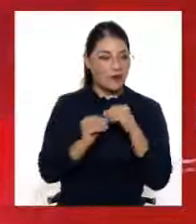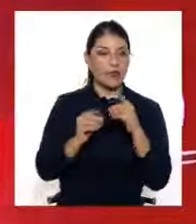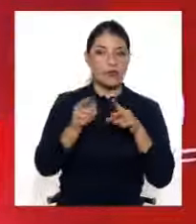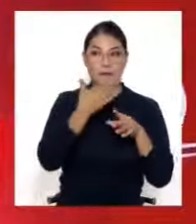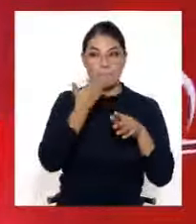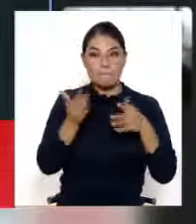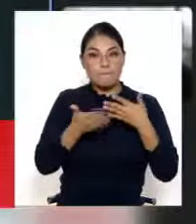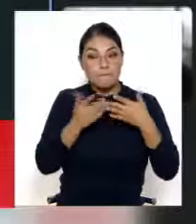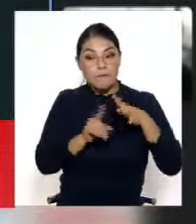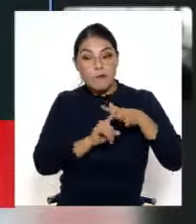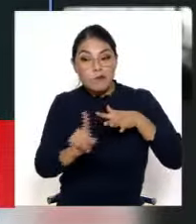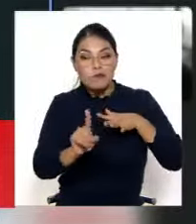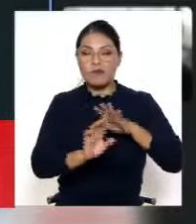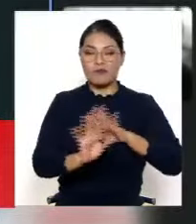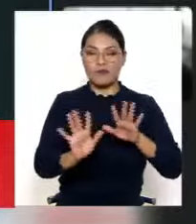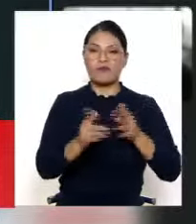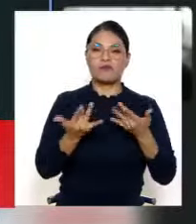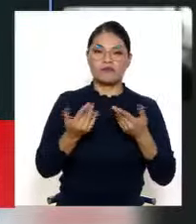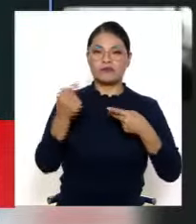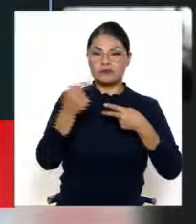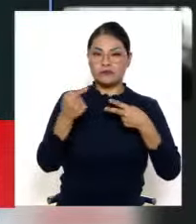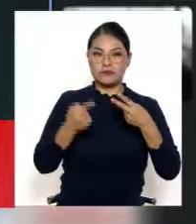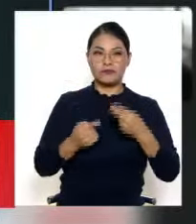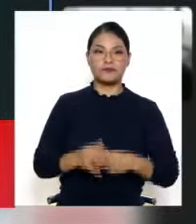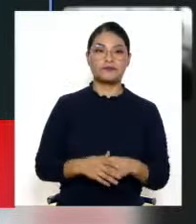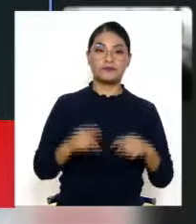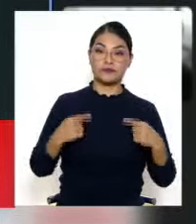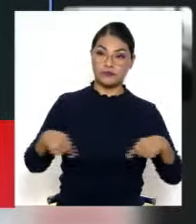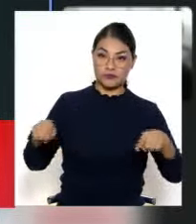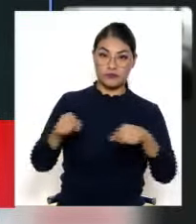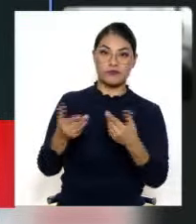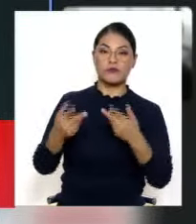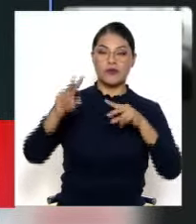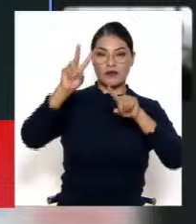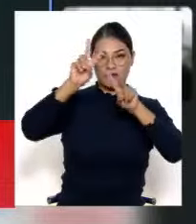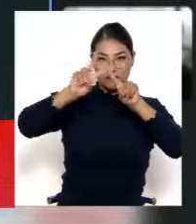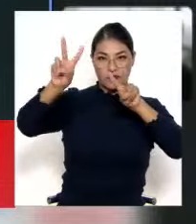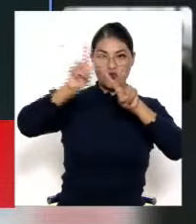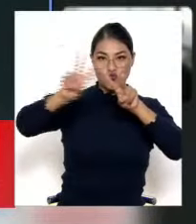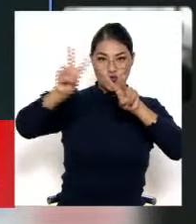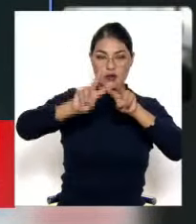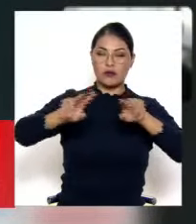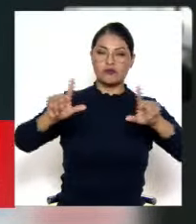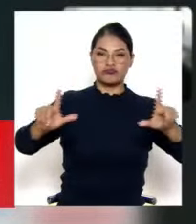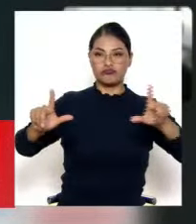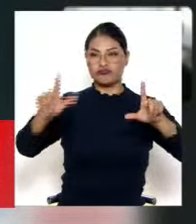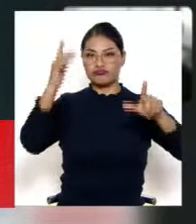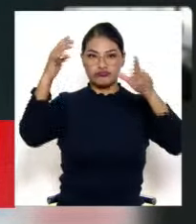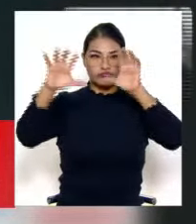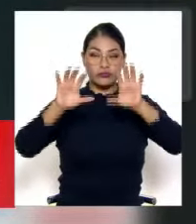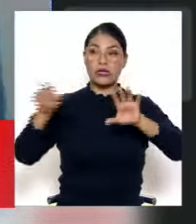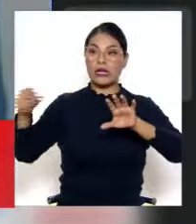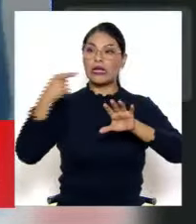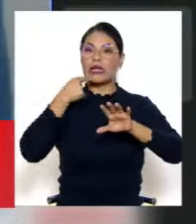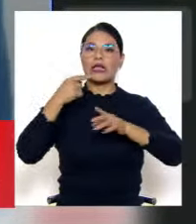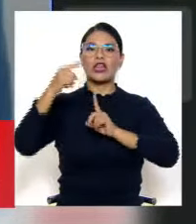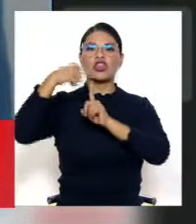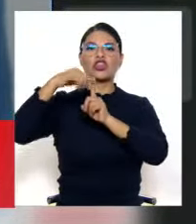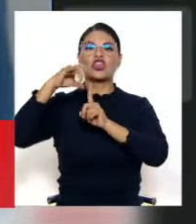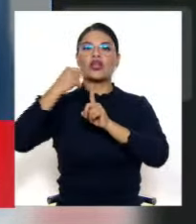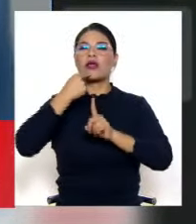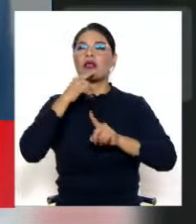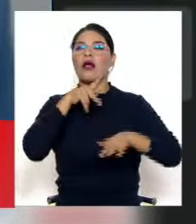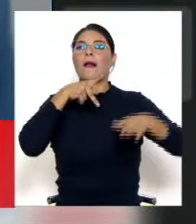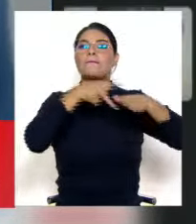gravedad del delito en la audiencia realizada de manera virtual Toledo manrique interrumpió al juez mientras dictaba su